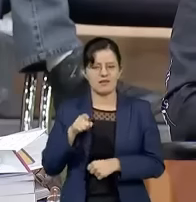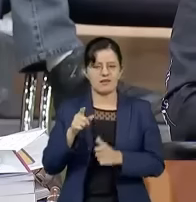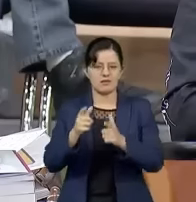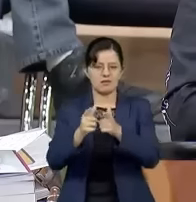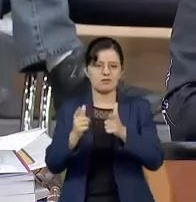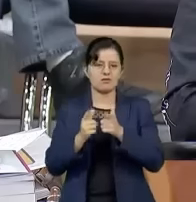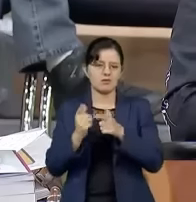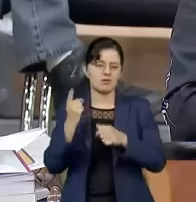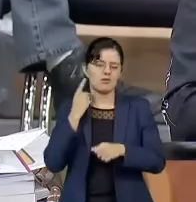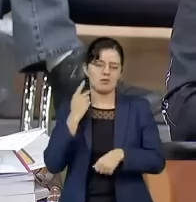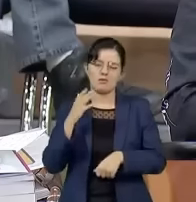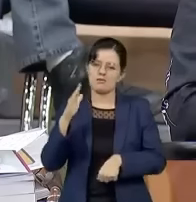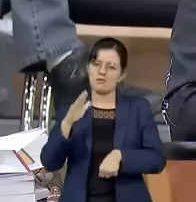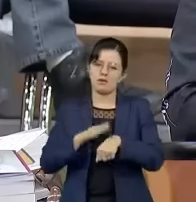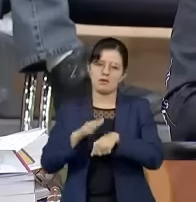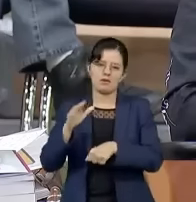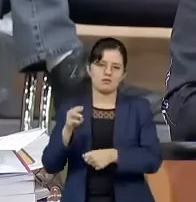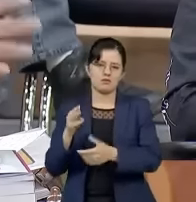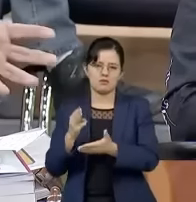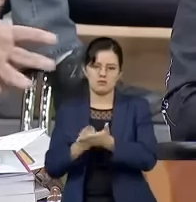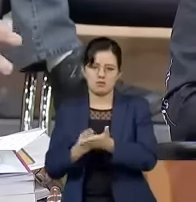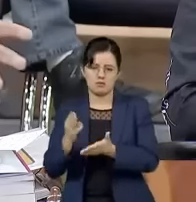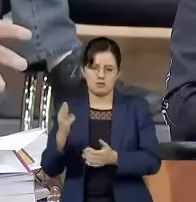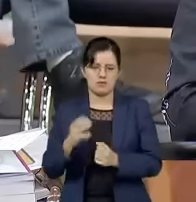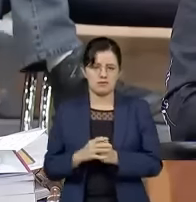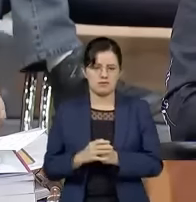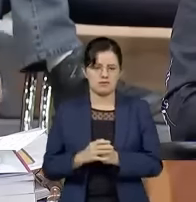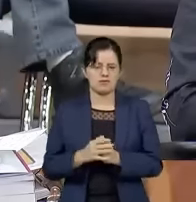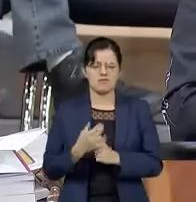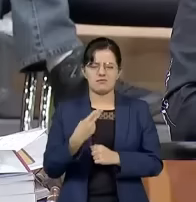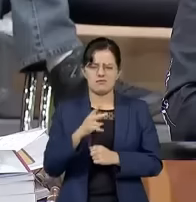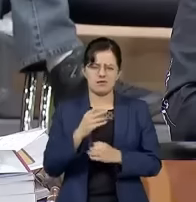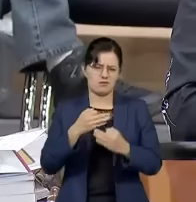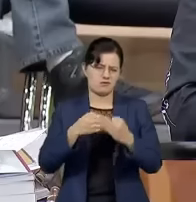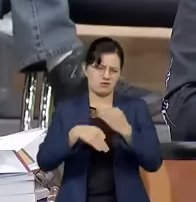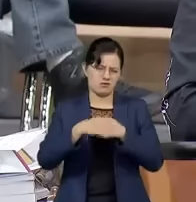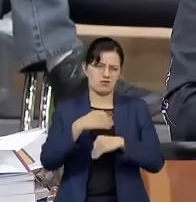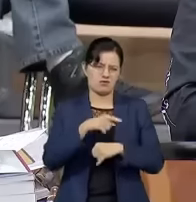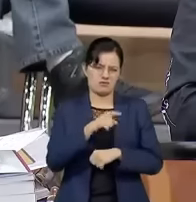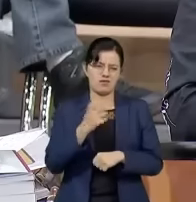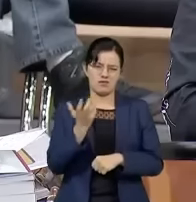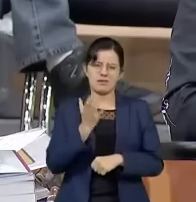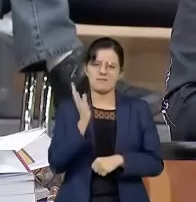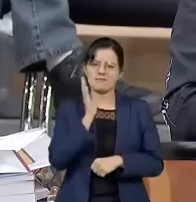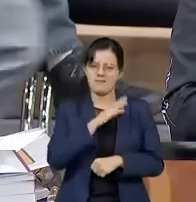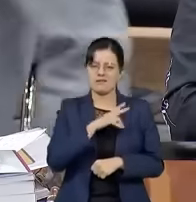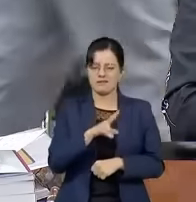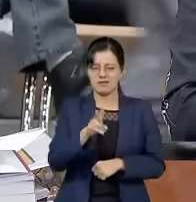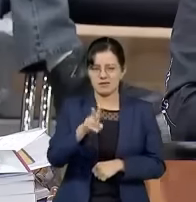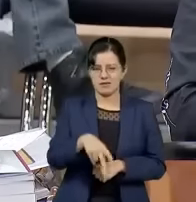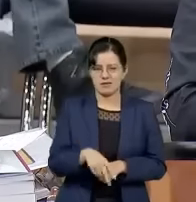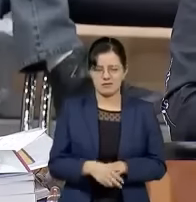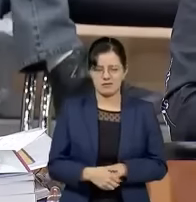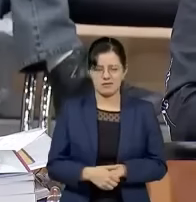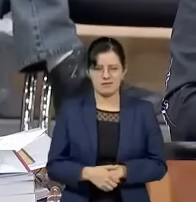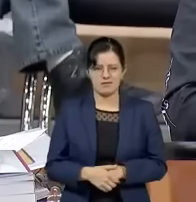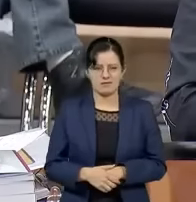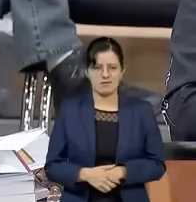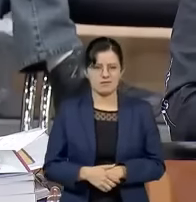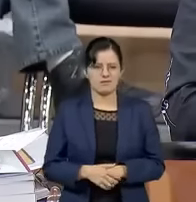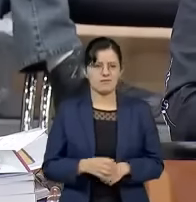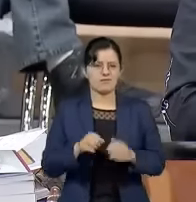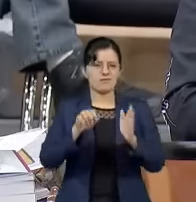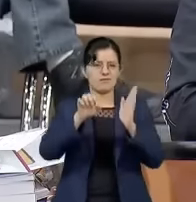ha sido multado por esta circunstancia pero metimos en crisis Al conjunto hubo un momento que que después de